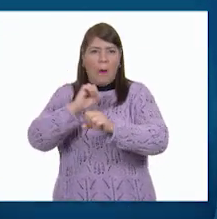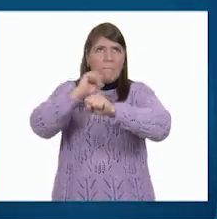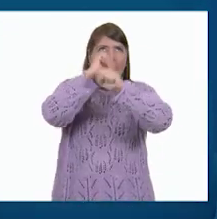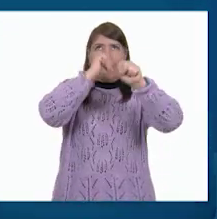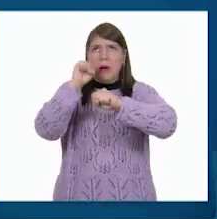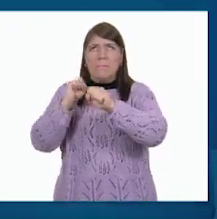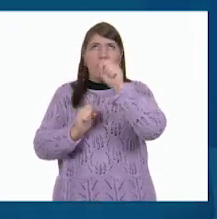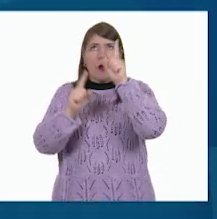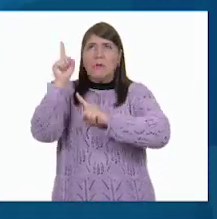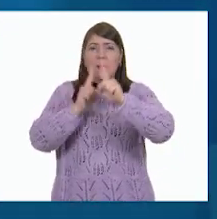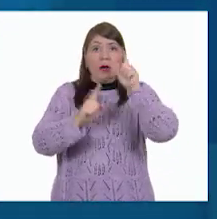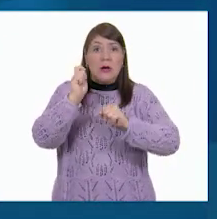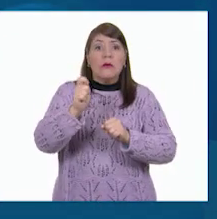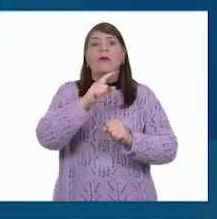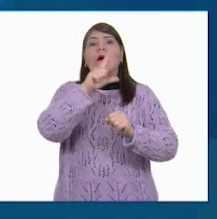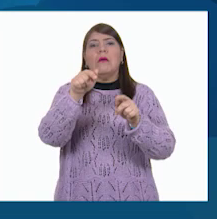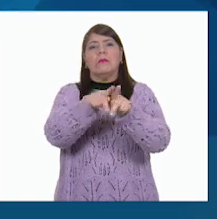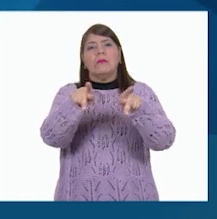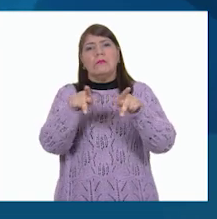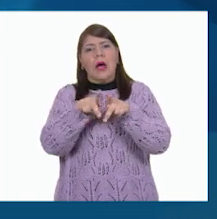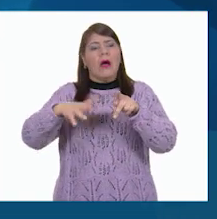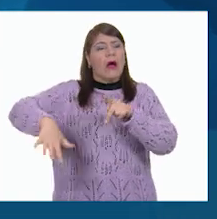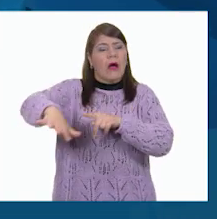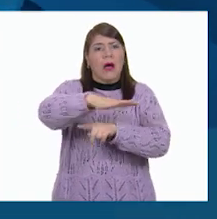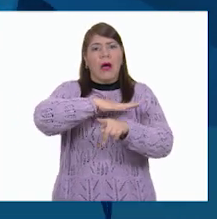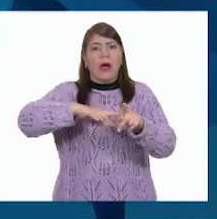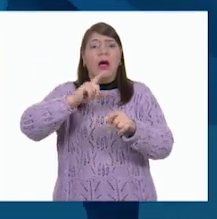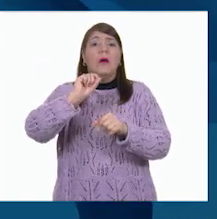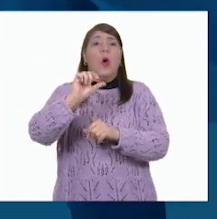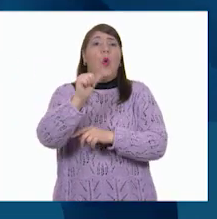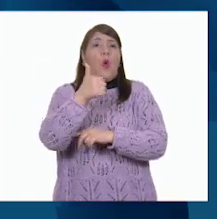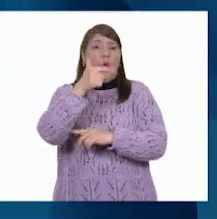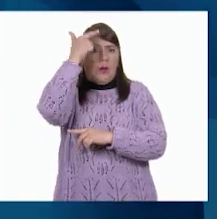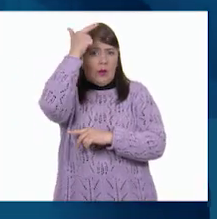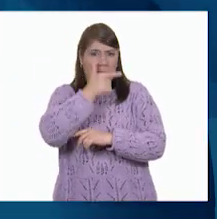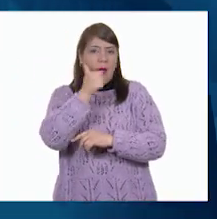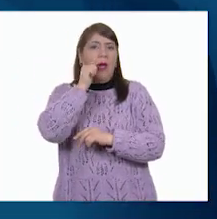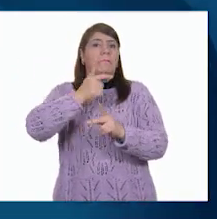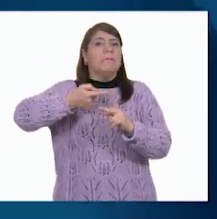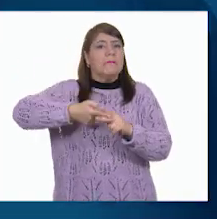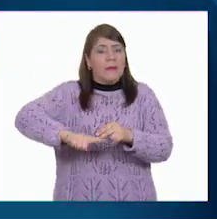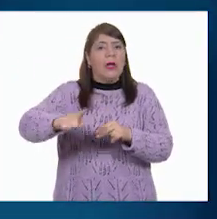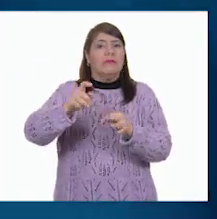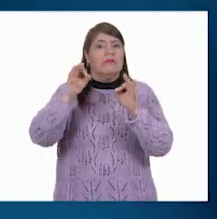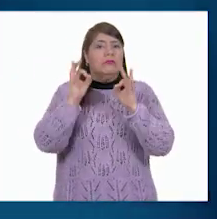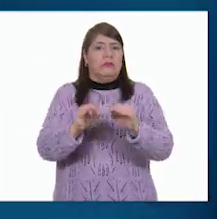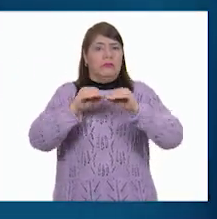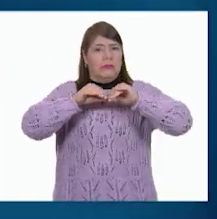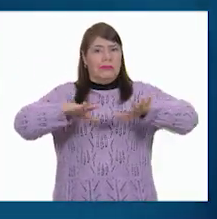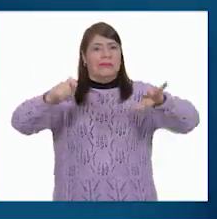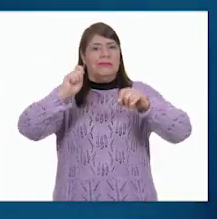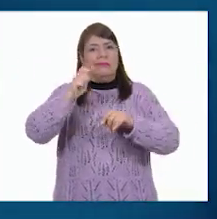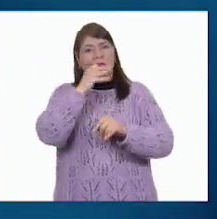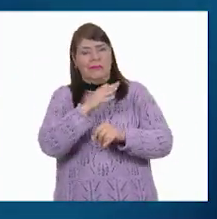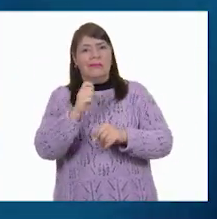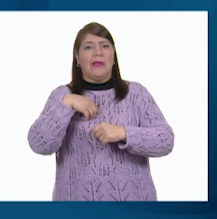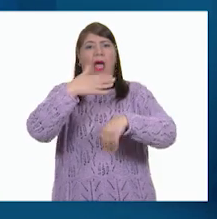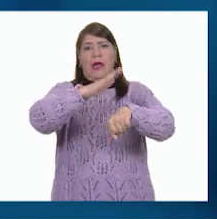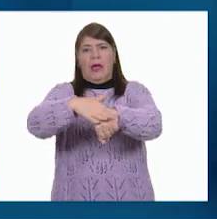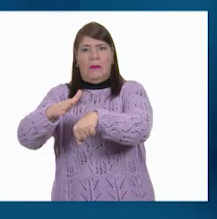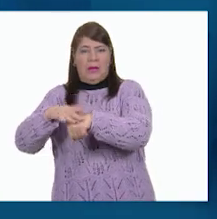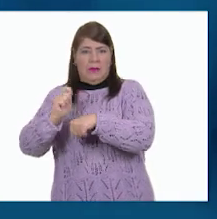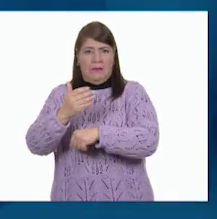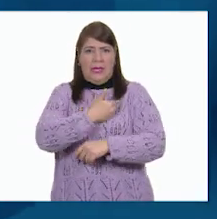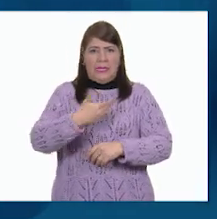iluminaron las principales plazas del país, y a las 11 de la noche comenzó la ceremonia oficial. El presidente dio el grito